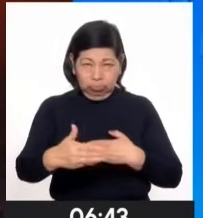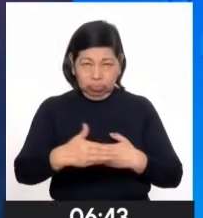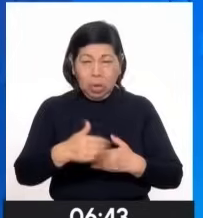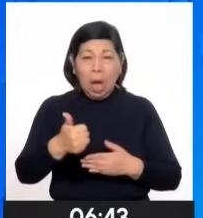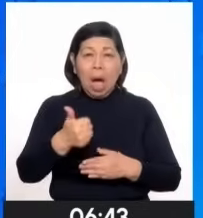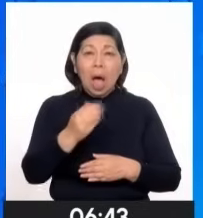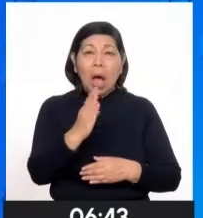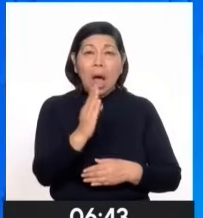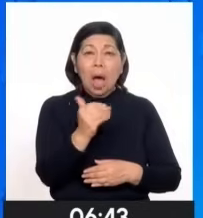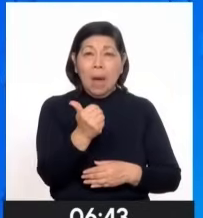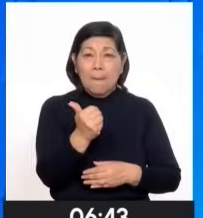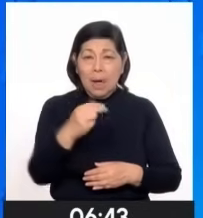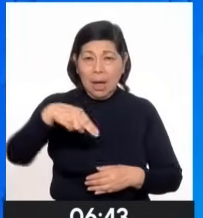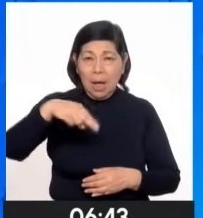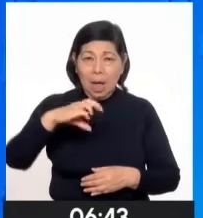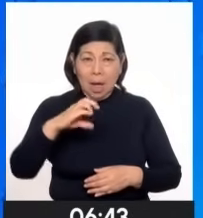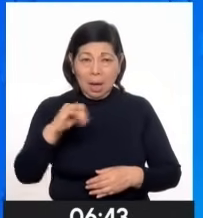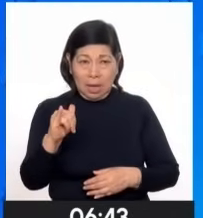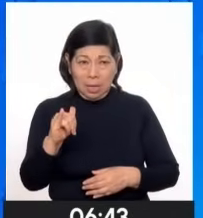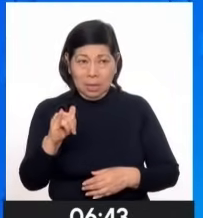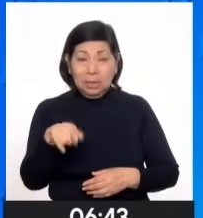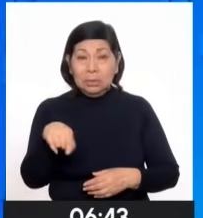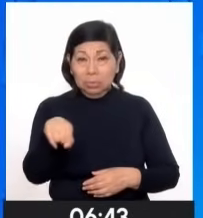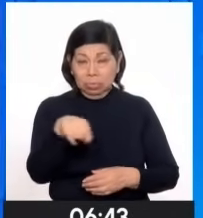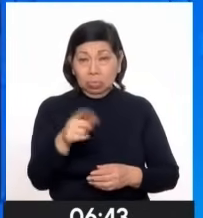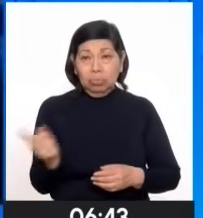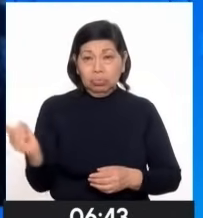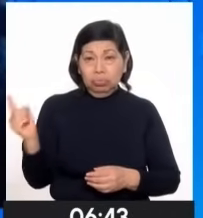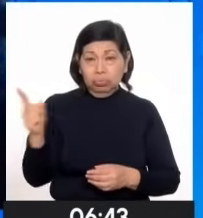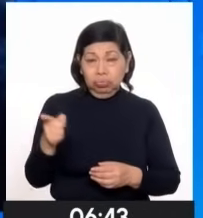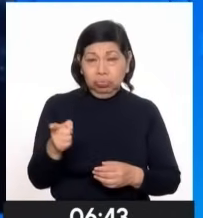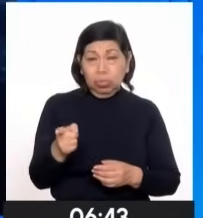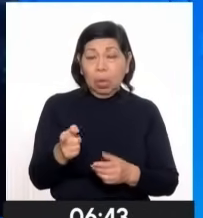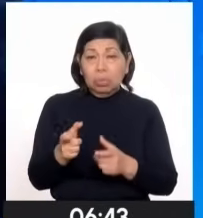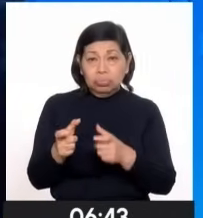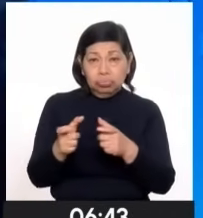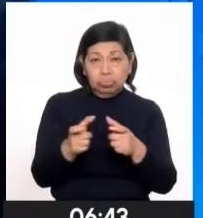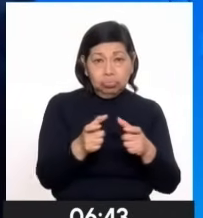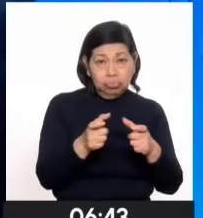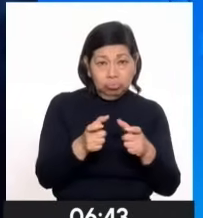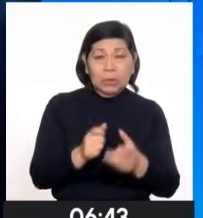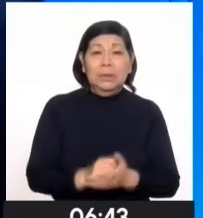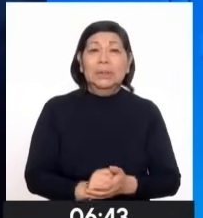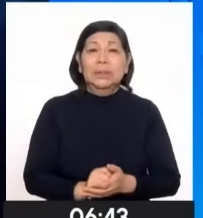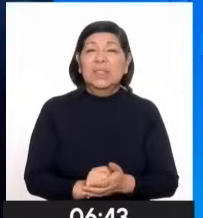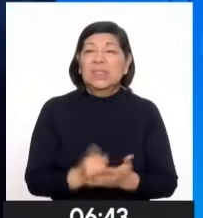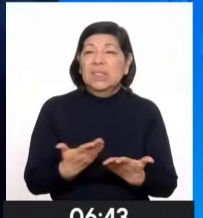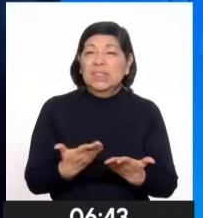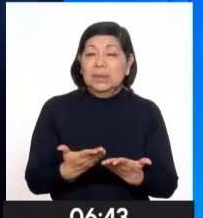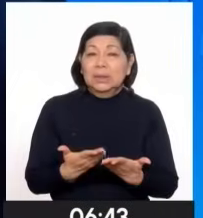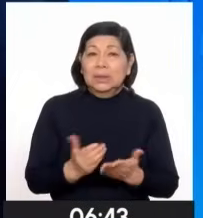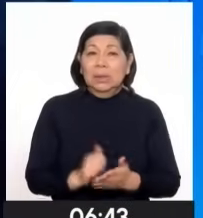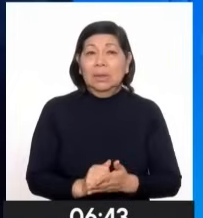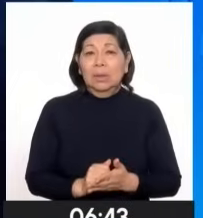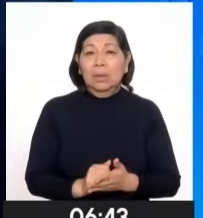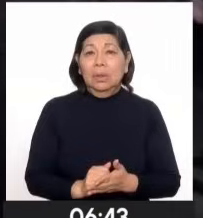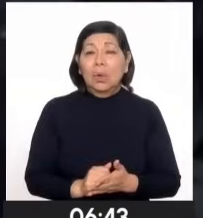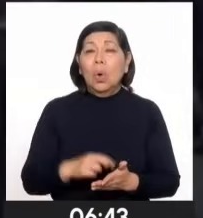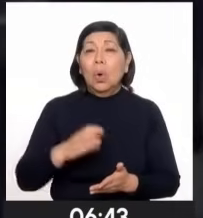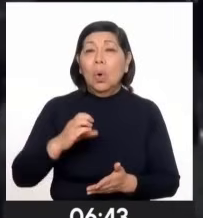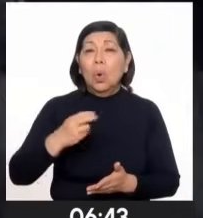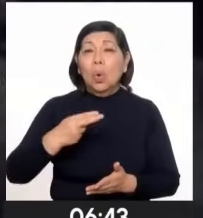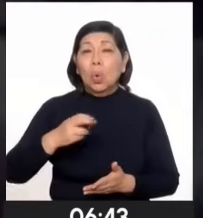abancay cuando el vehículo oficial retornaba de un operativo de control realizado en el distrito de